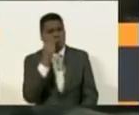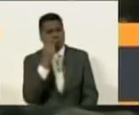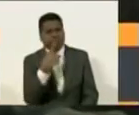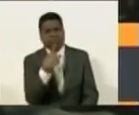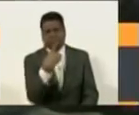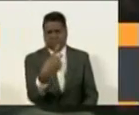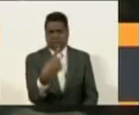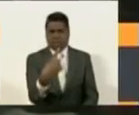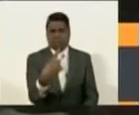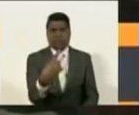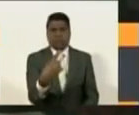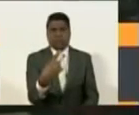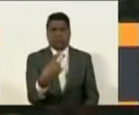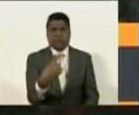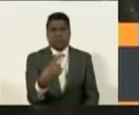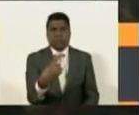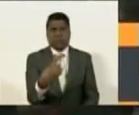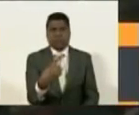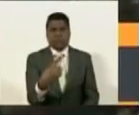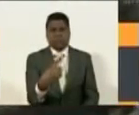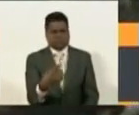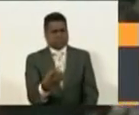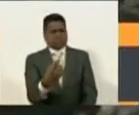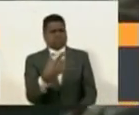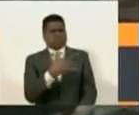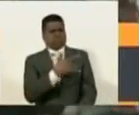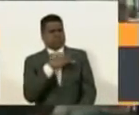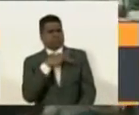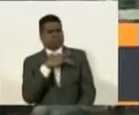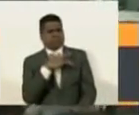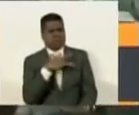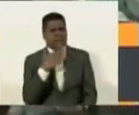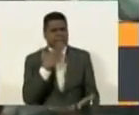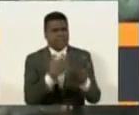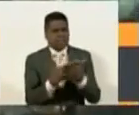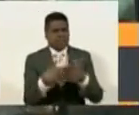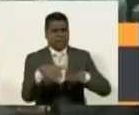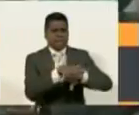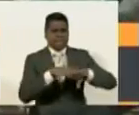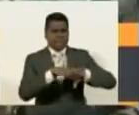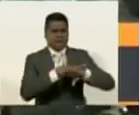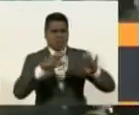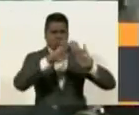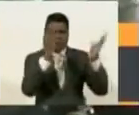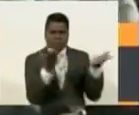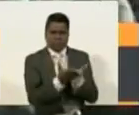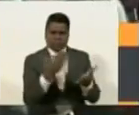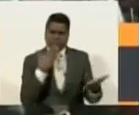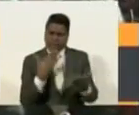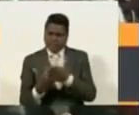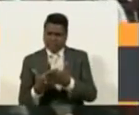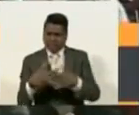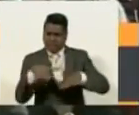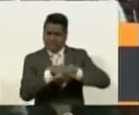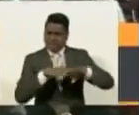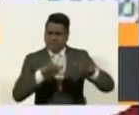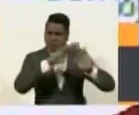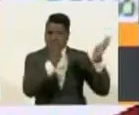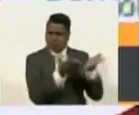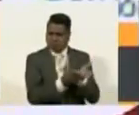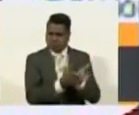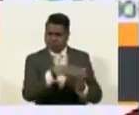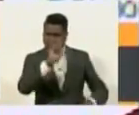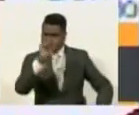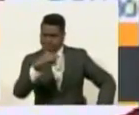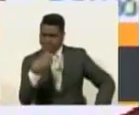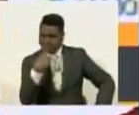Y el señor Leopoldo Castillo, ¿le irán a pedir disculpas al mundo? ¿En verdad le pedirán disculpas al mundo? No, no le